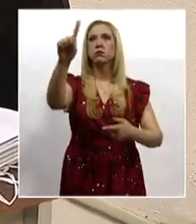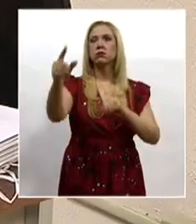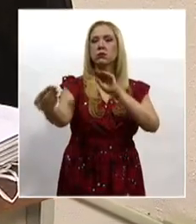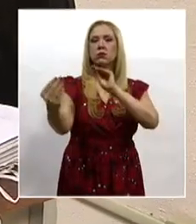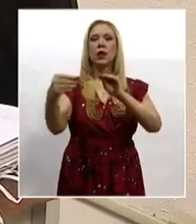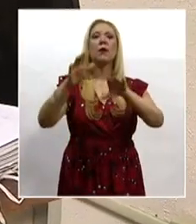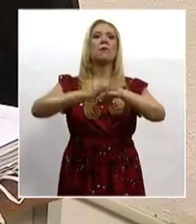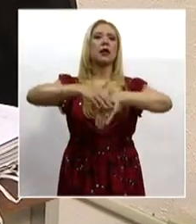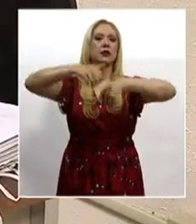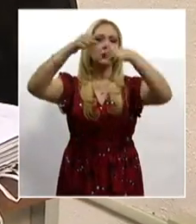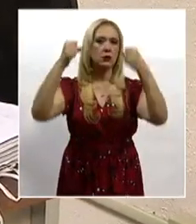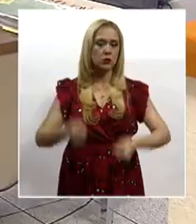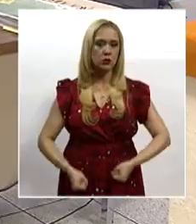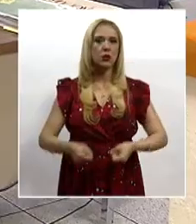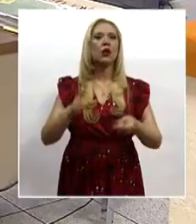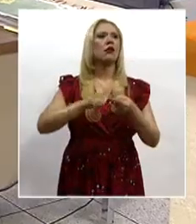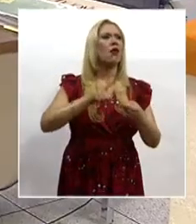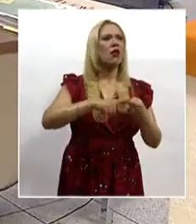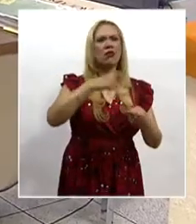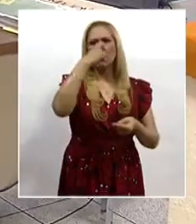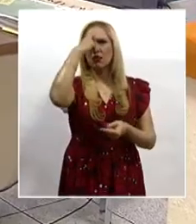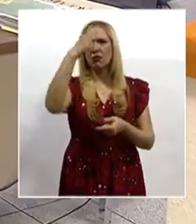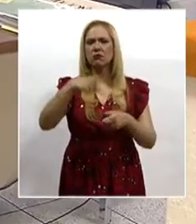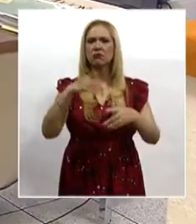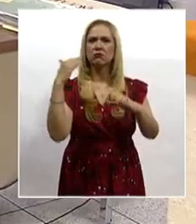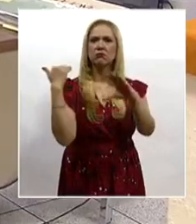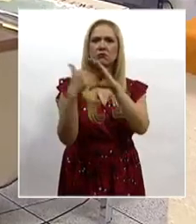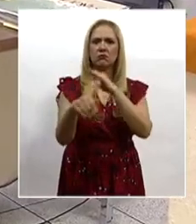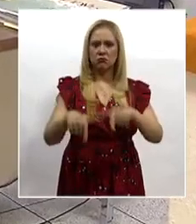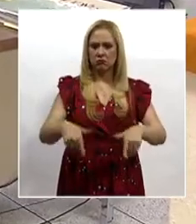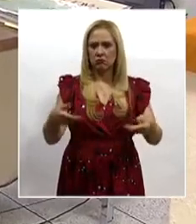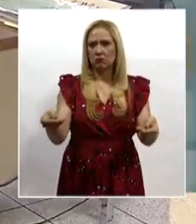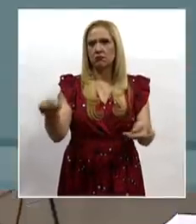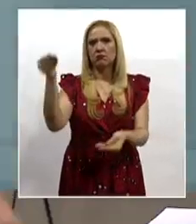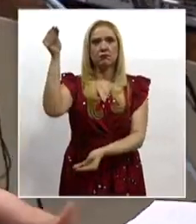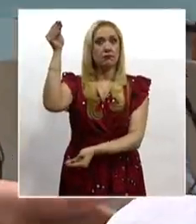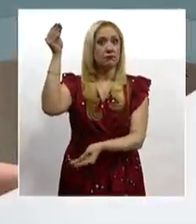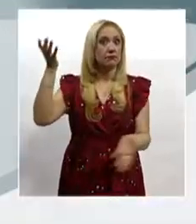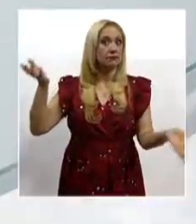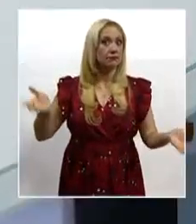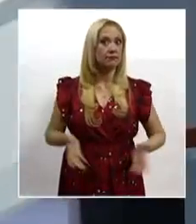fiable y segura al autor del documento electrónico remitido.